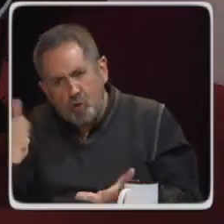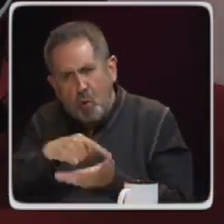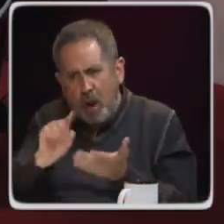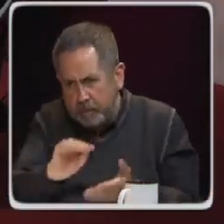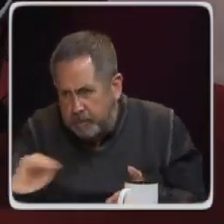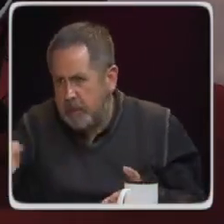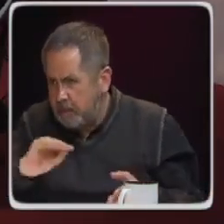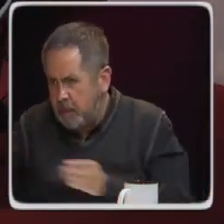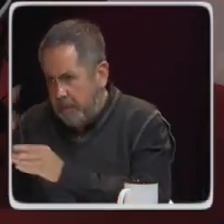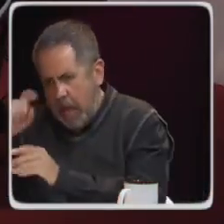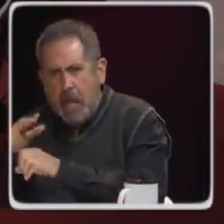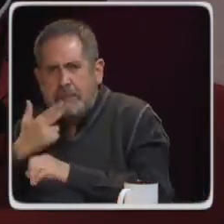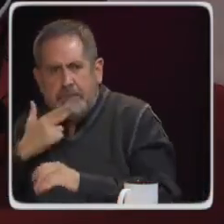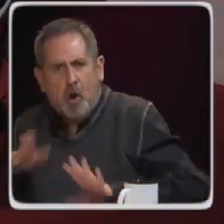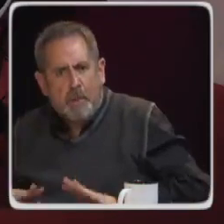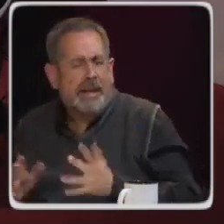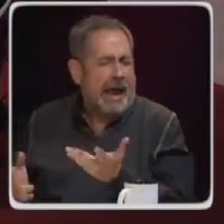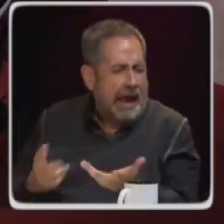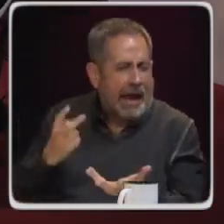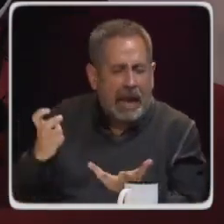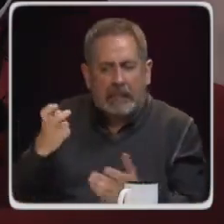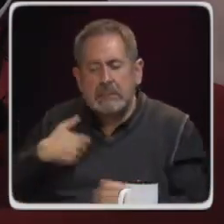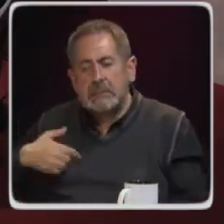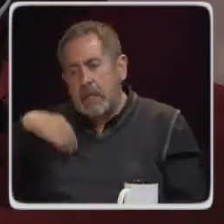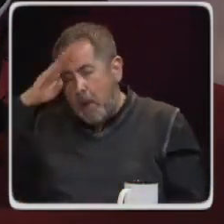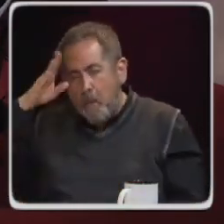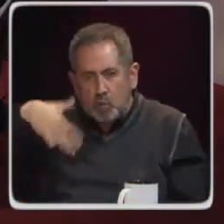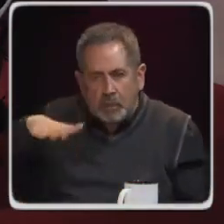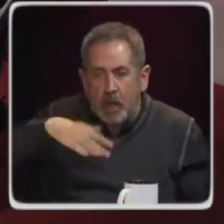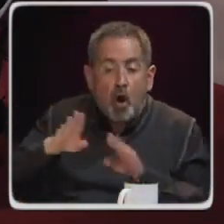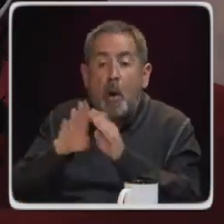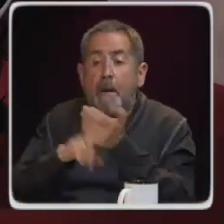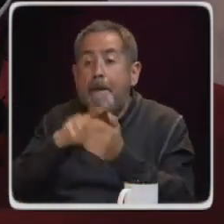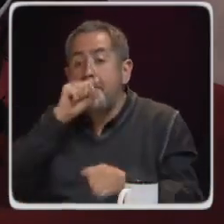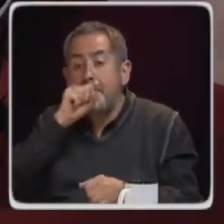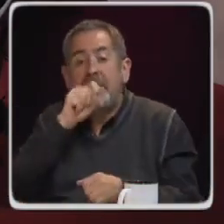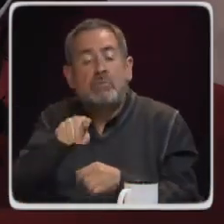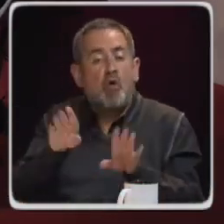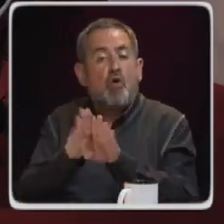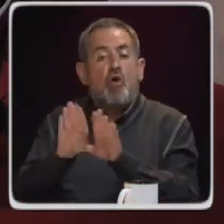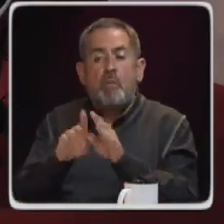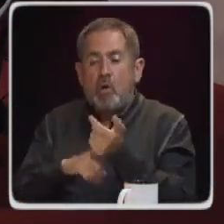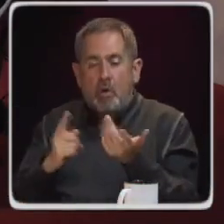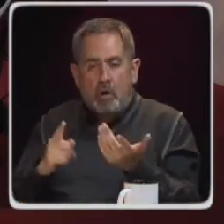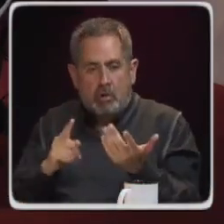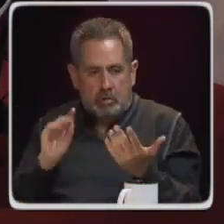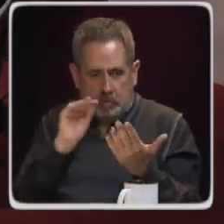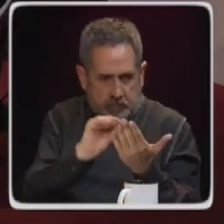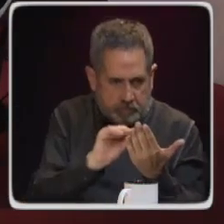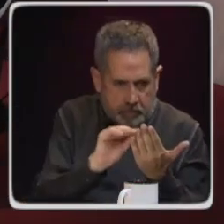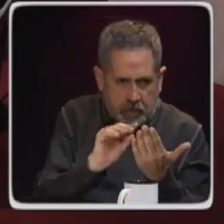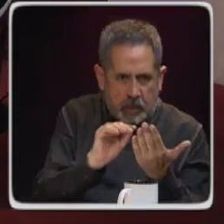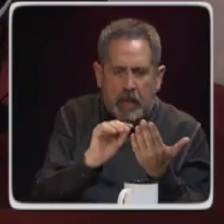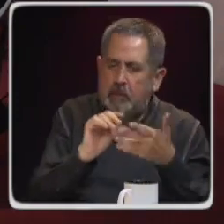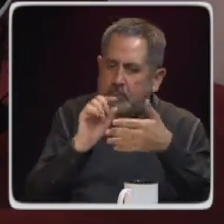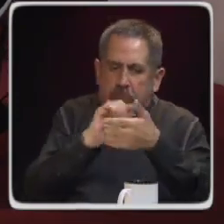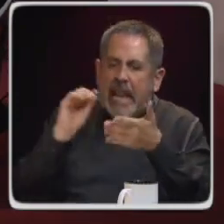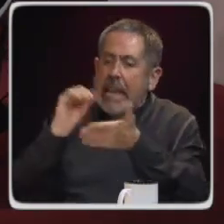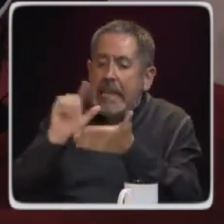Igualmente los accesos, los elevadores, es un problema tener al elevador en el metro porque necesitamos llamar a alguien que nos ayude con la llavecita y el señor no